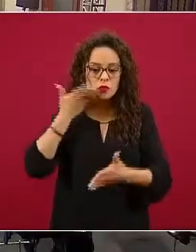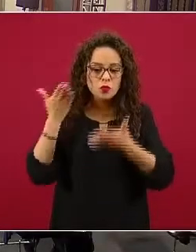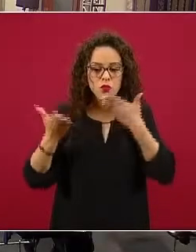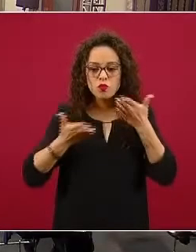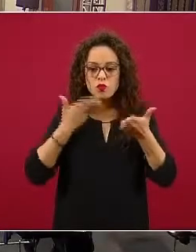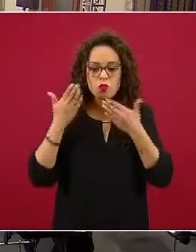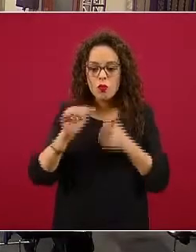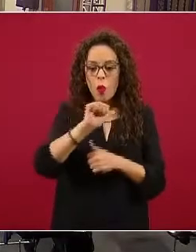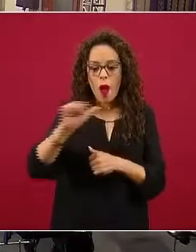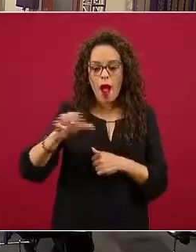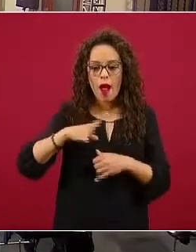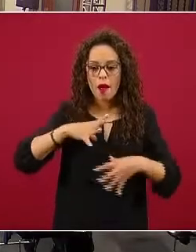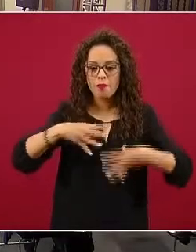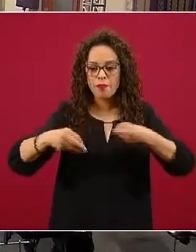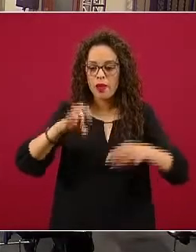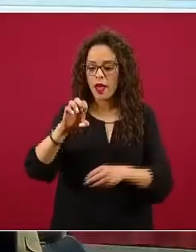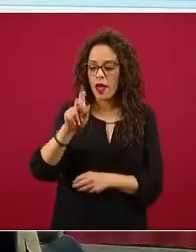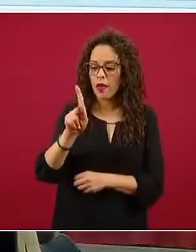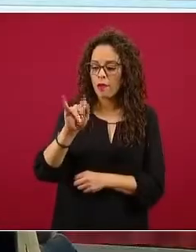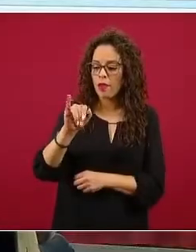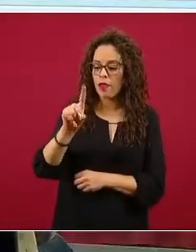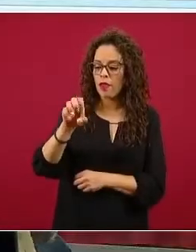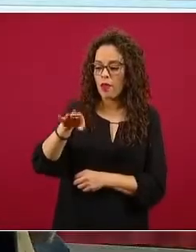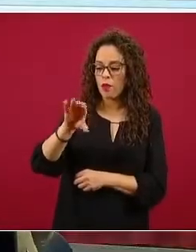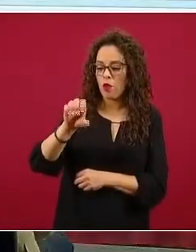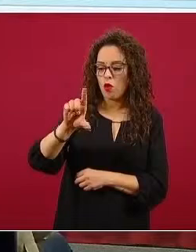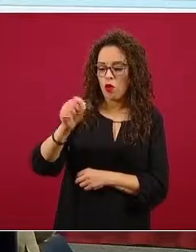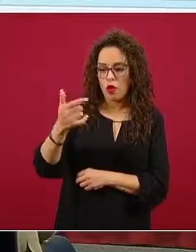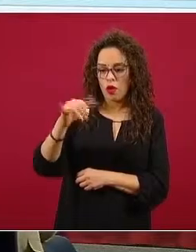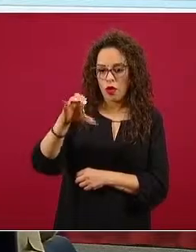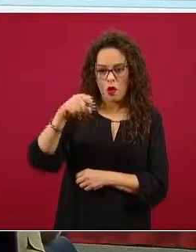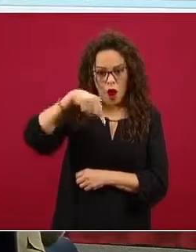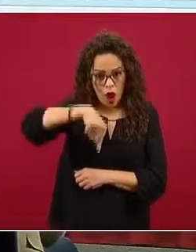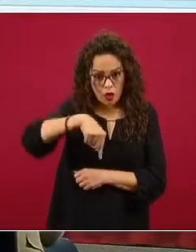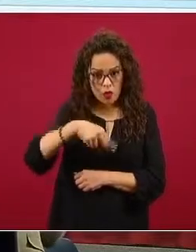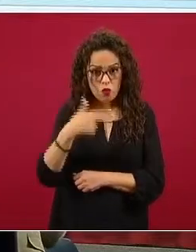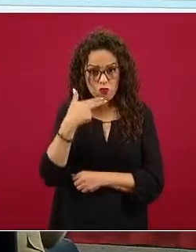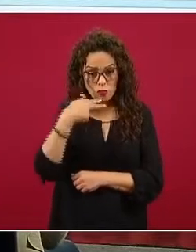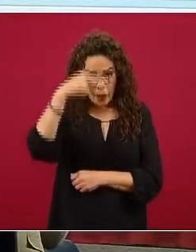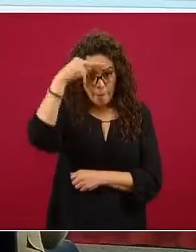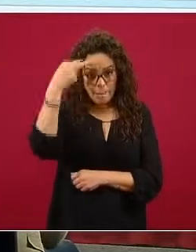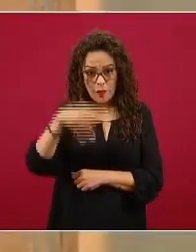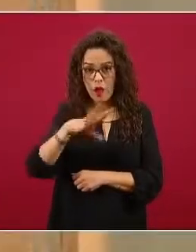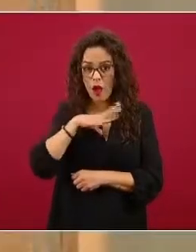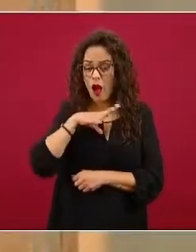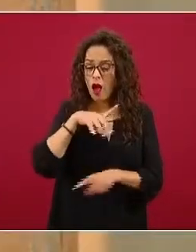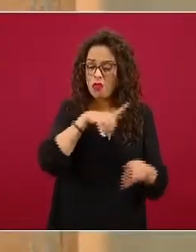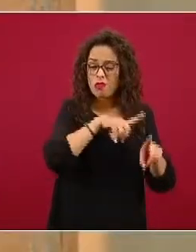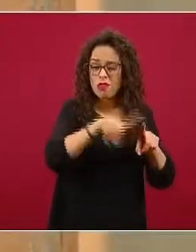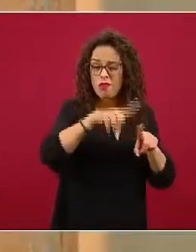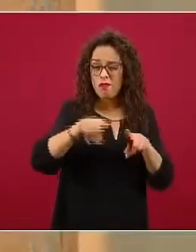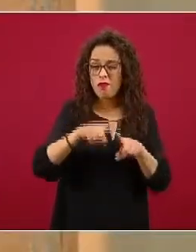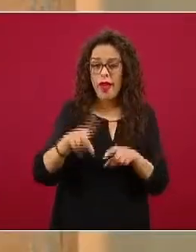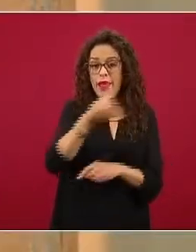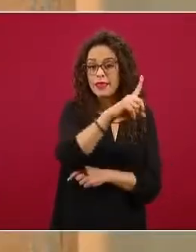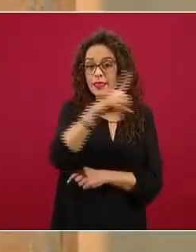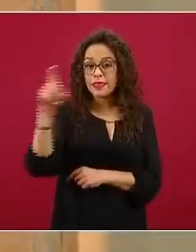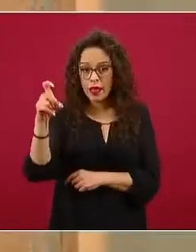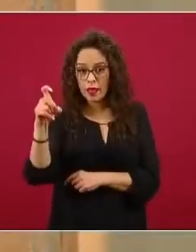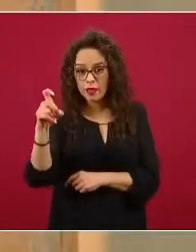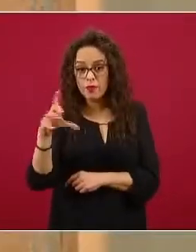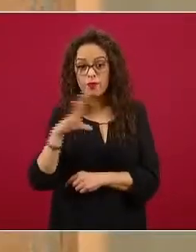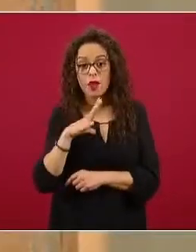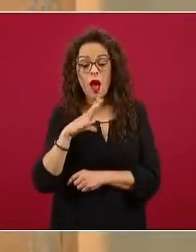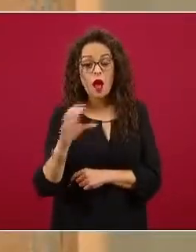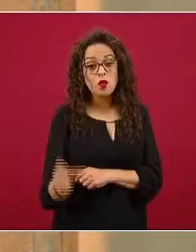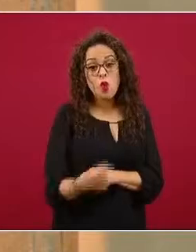epidemiológico. El estudio epidemiológico que utilizamos en nuestro país tiene más de 100 variables, y allí tenemos 2